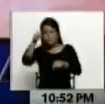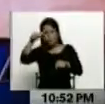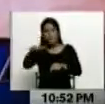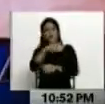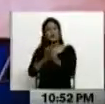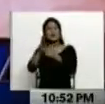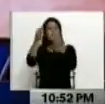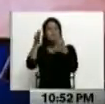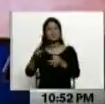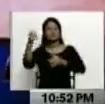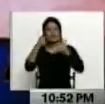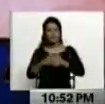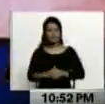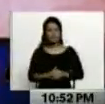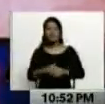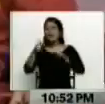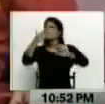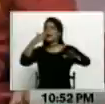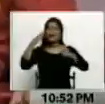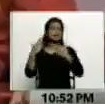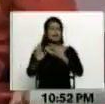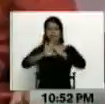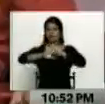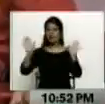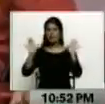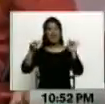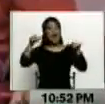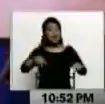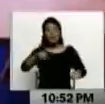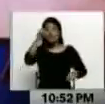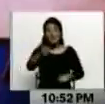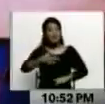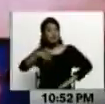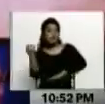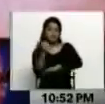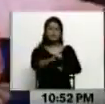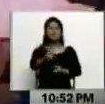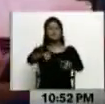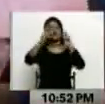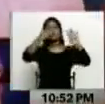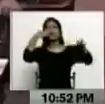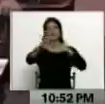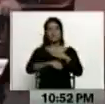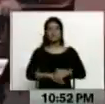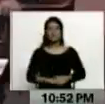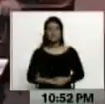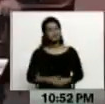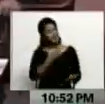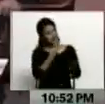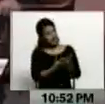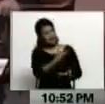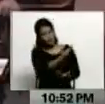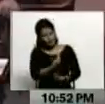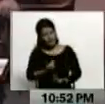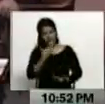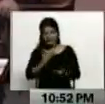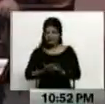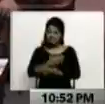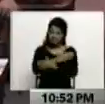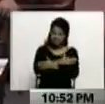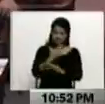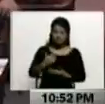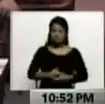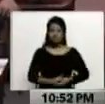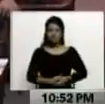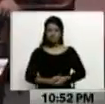Revolución a nuestro pueblo y a nuestro líder Hugo chá por ahora para siempre para siempre comp patota aquí la misión es vencer hasta la victoria siempre estamos venciendo hermano gracias